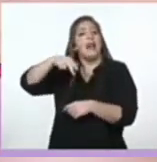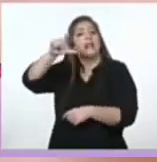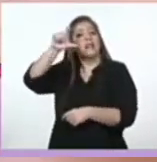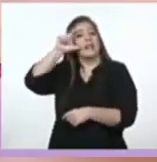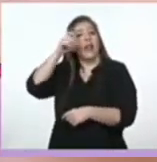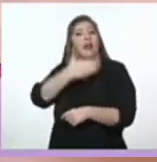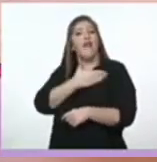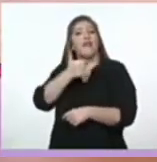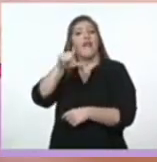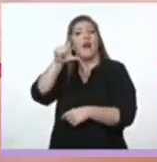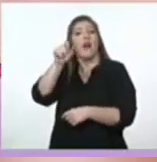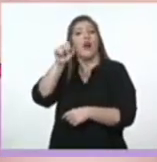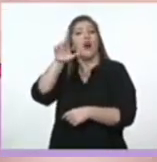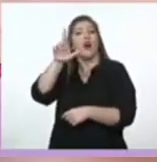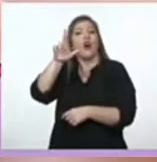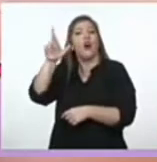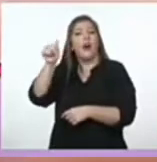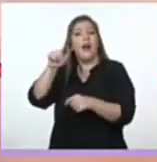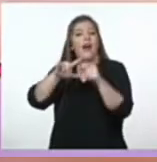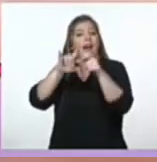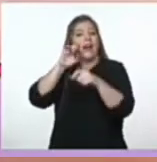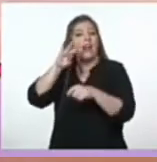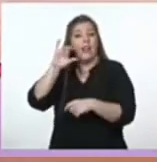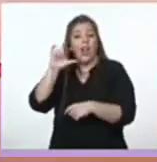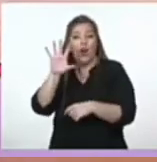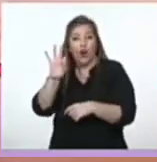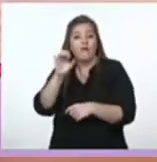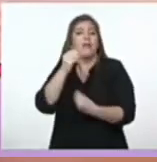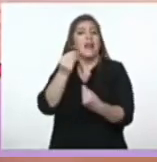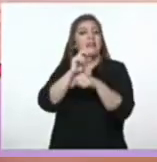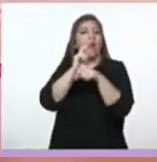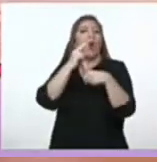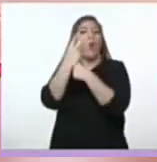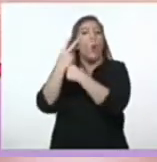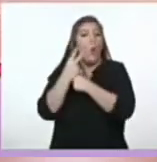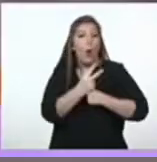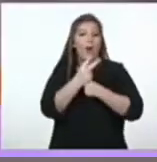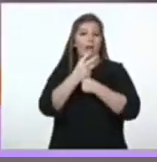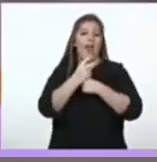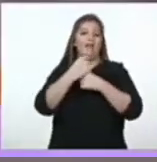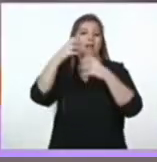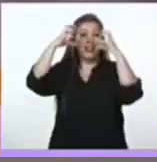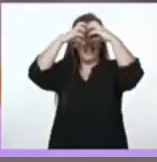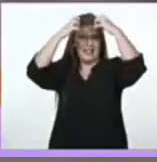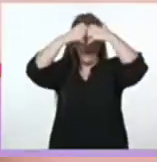general, protectiva, ¿sí?, de este sistema nervioso tan importante. Perfecto.